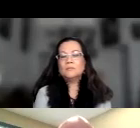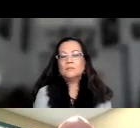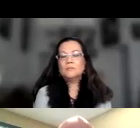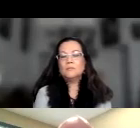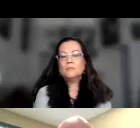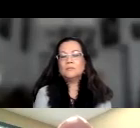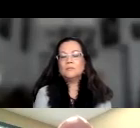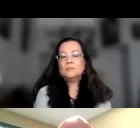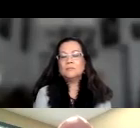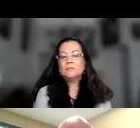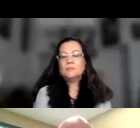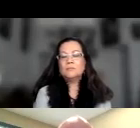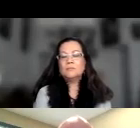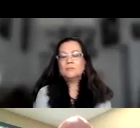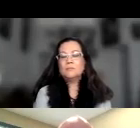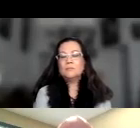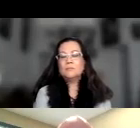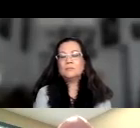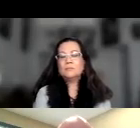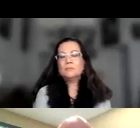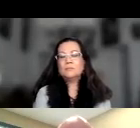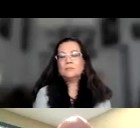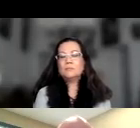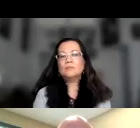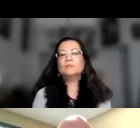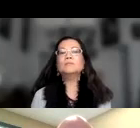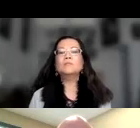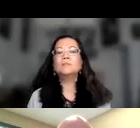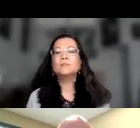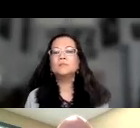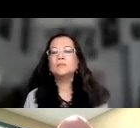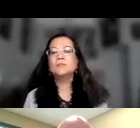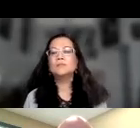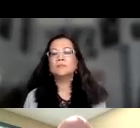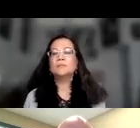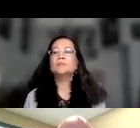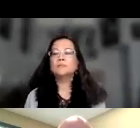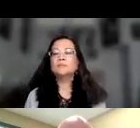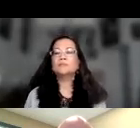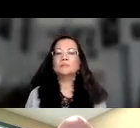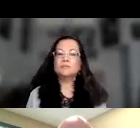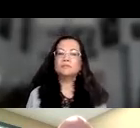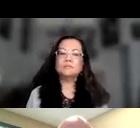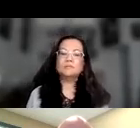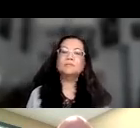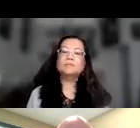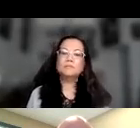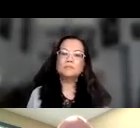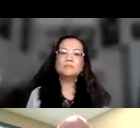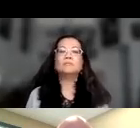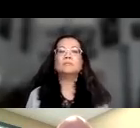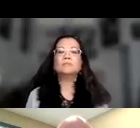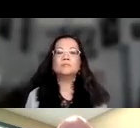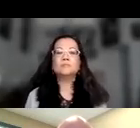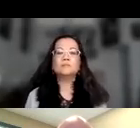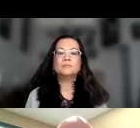24 horas al día, 7 días a la semana. Y también el apoyo de programas residenciales, que es cuando se